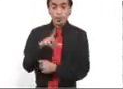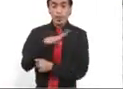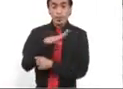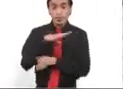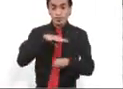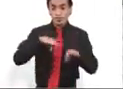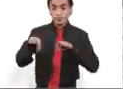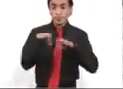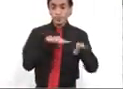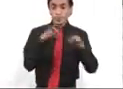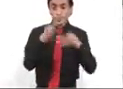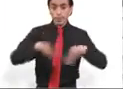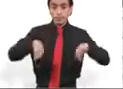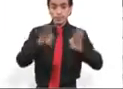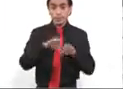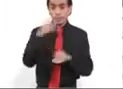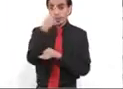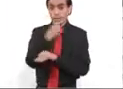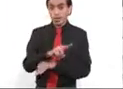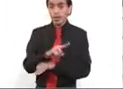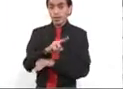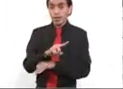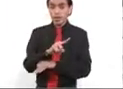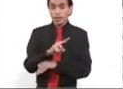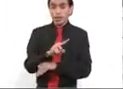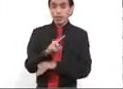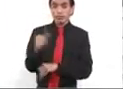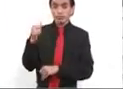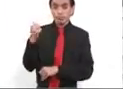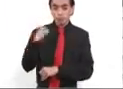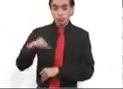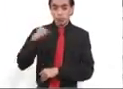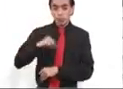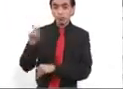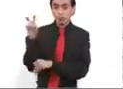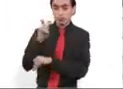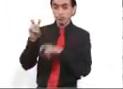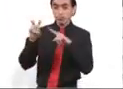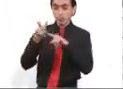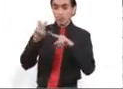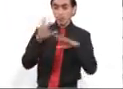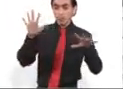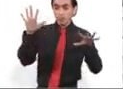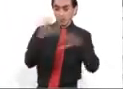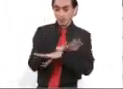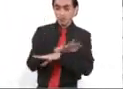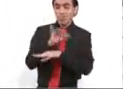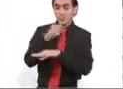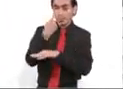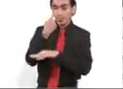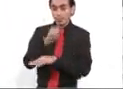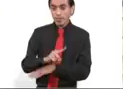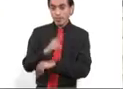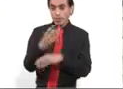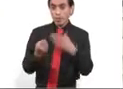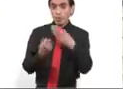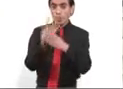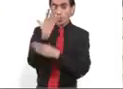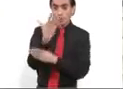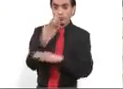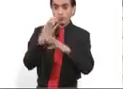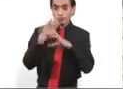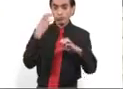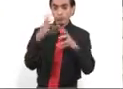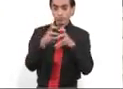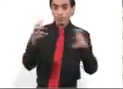trabajo muy importante para poder sustituir los antiguos microbuses por nuevos autobuses, que son los autobuses morados que han estado